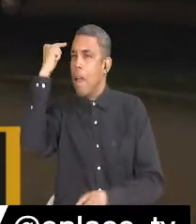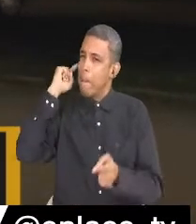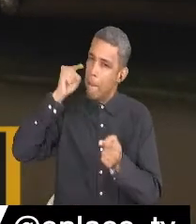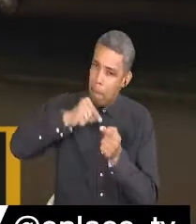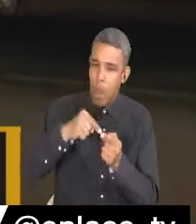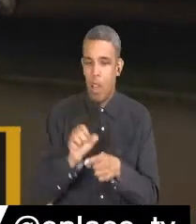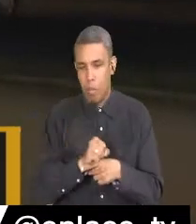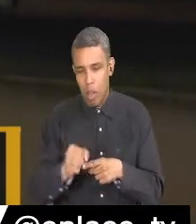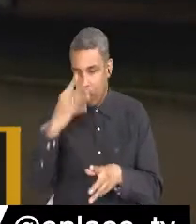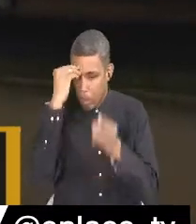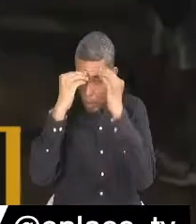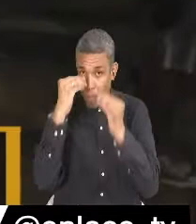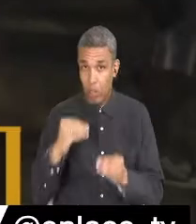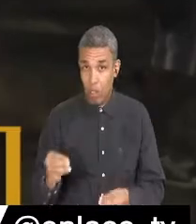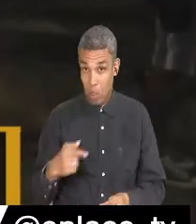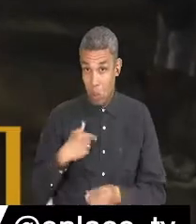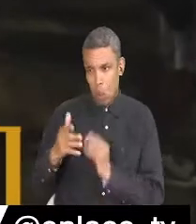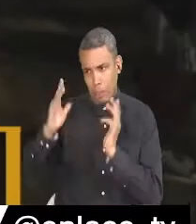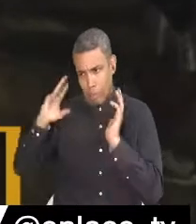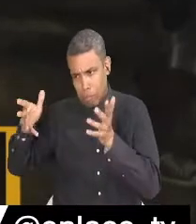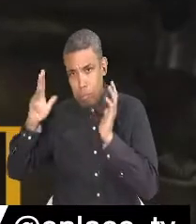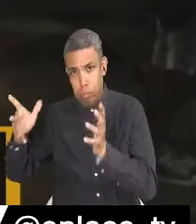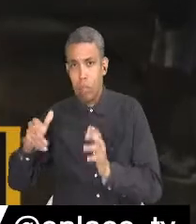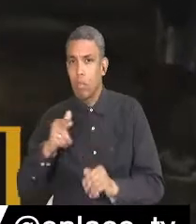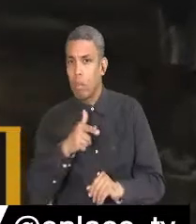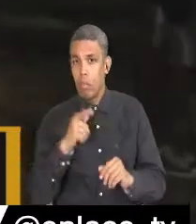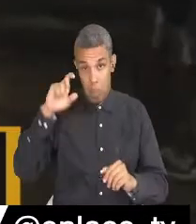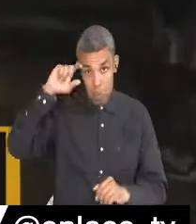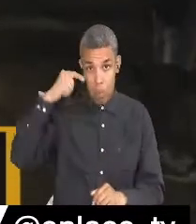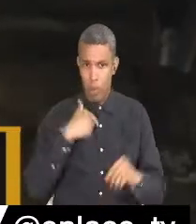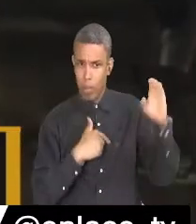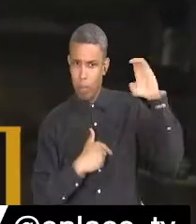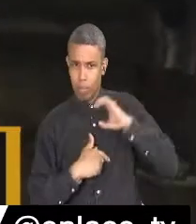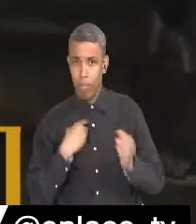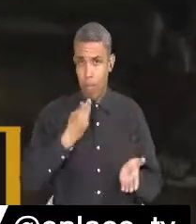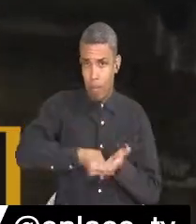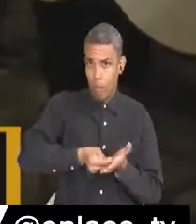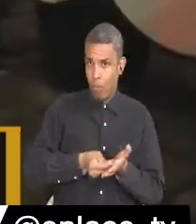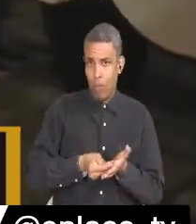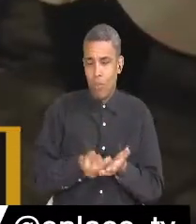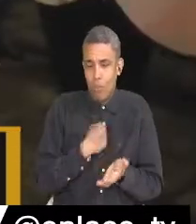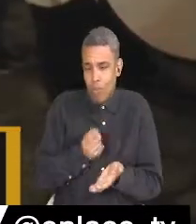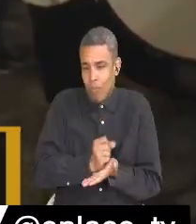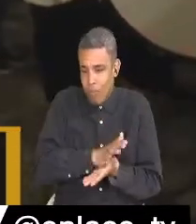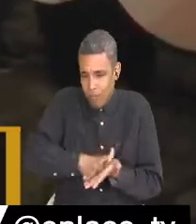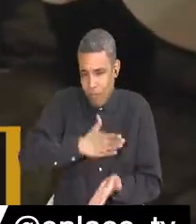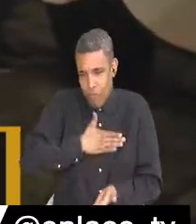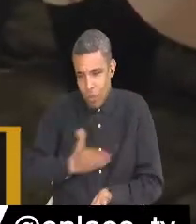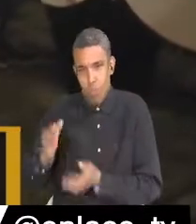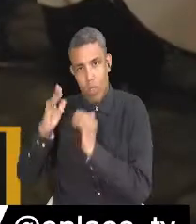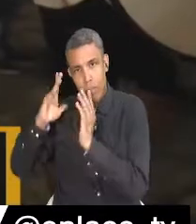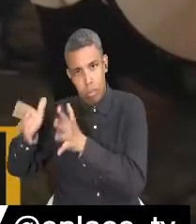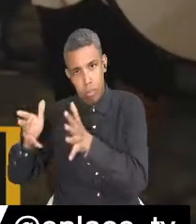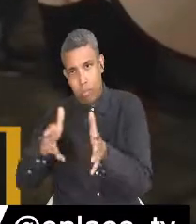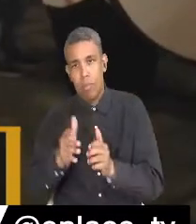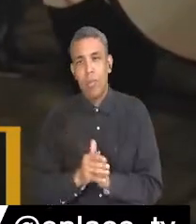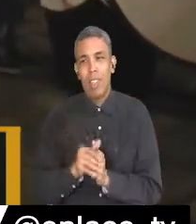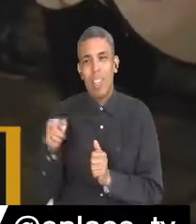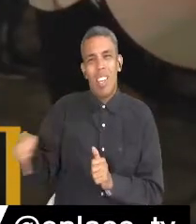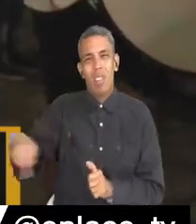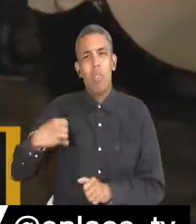esto, lo hago desde corazón. Ríos de Agua Viva estará en el gran desfile de los cumpleaños de Barranca Bermeja, sin embargo aún no saben